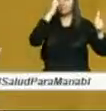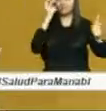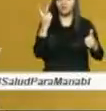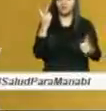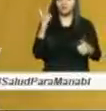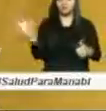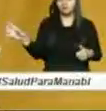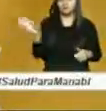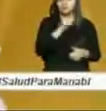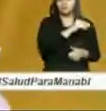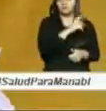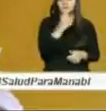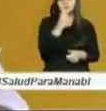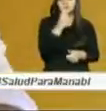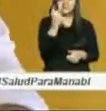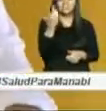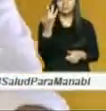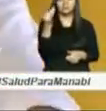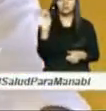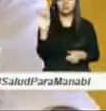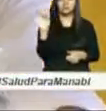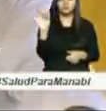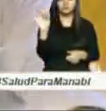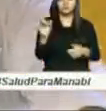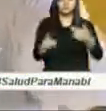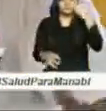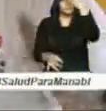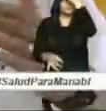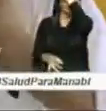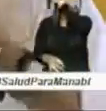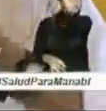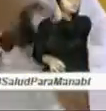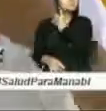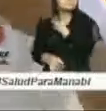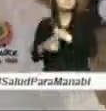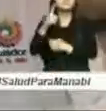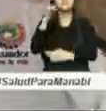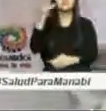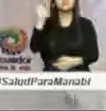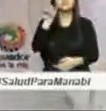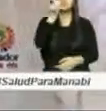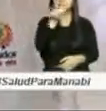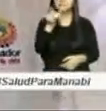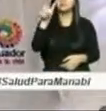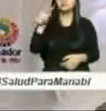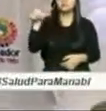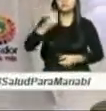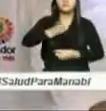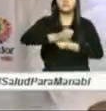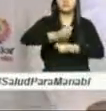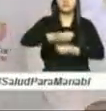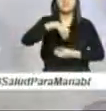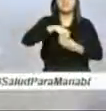de 118 personal humano, recursos humanos,